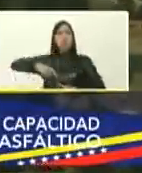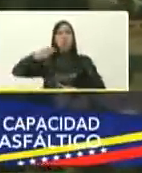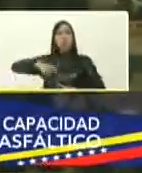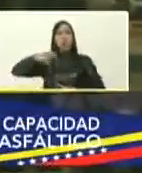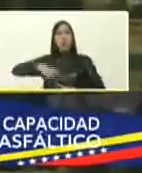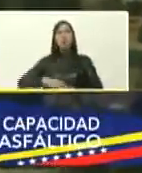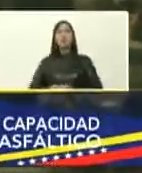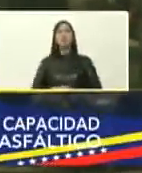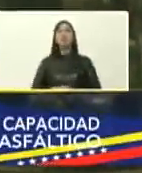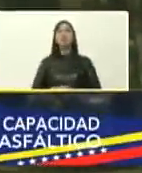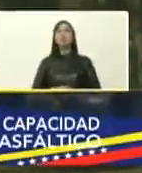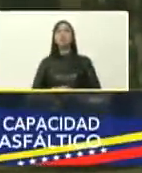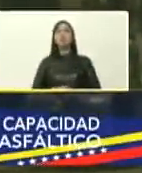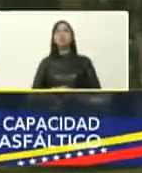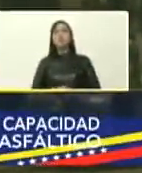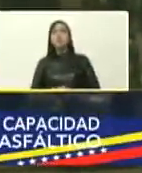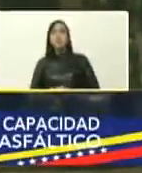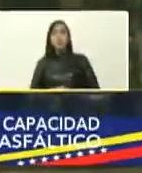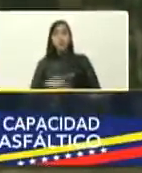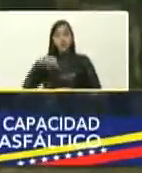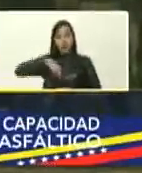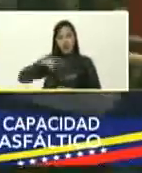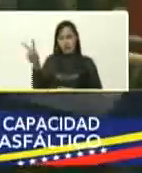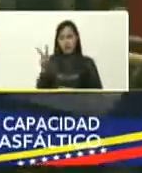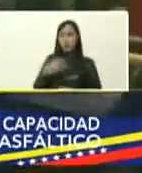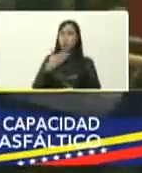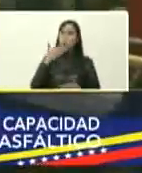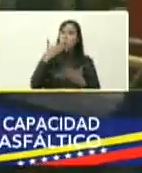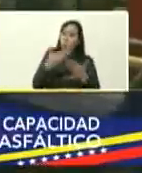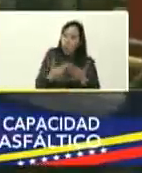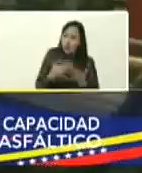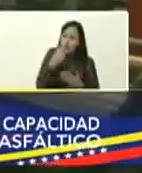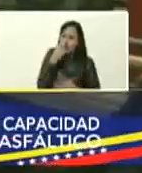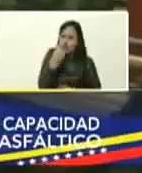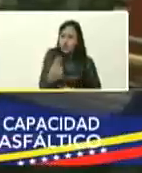de la producción nacional. Muchas gracias por la visita.